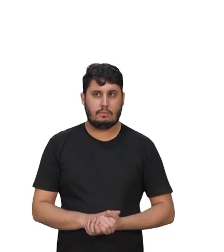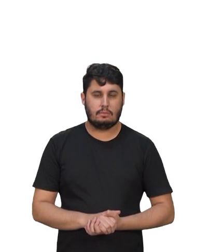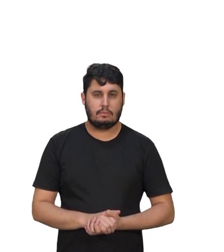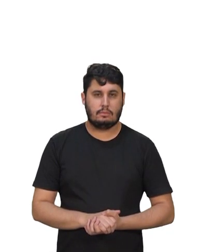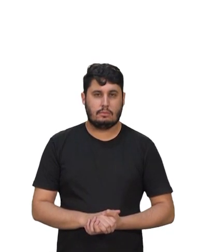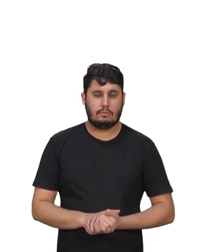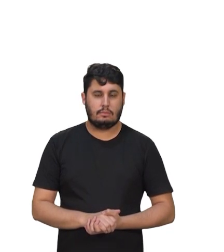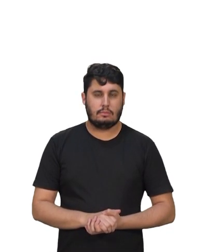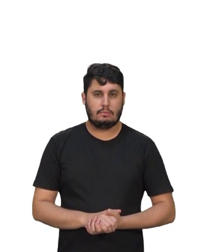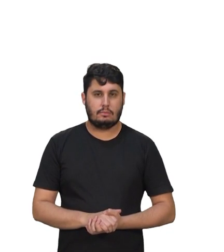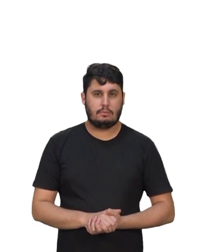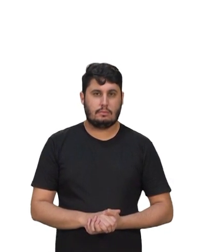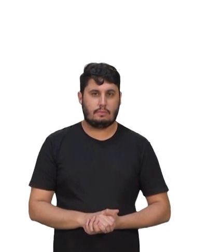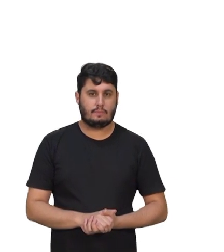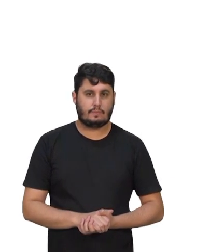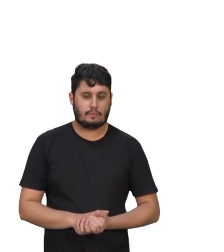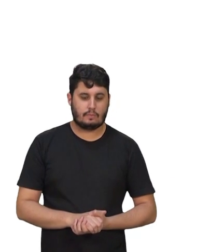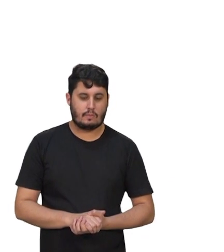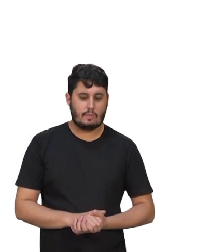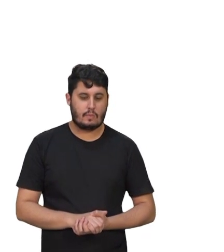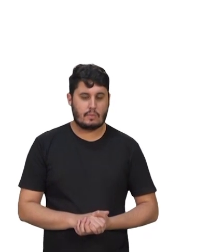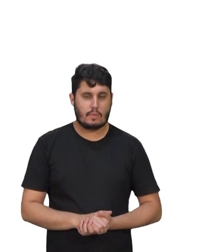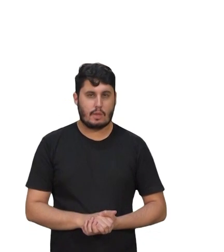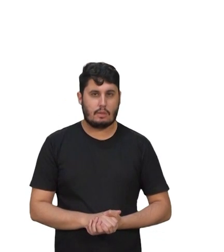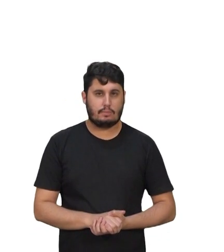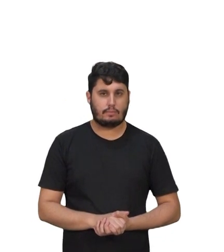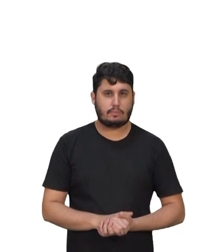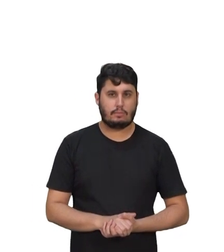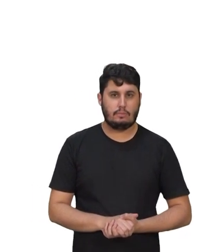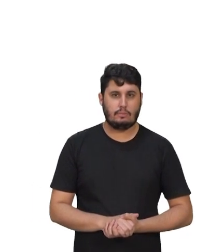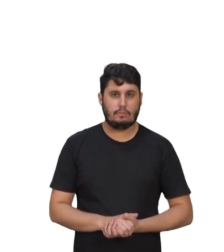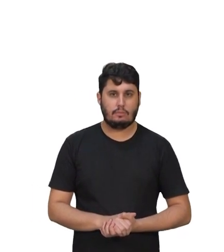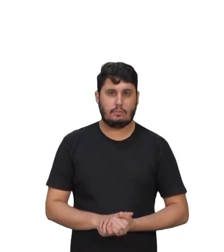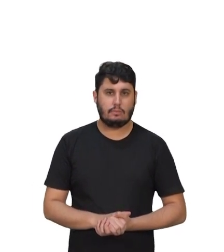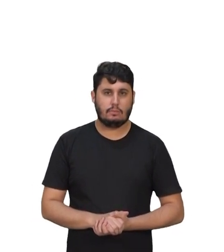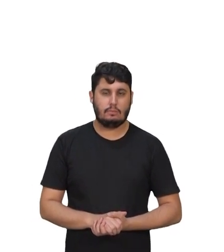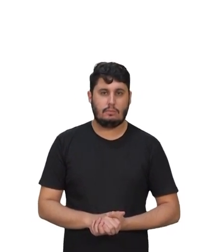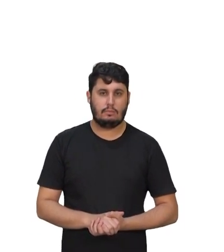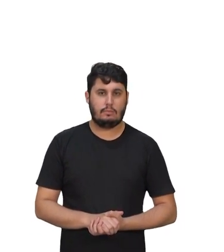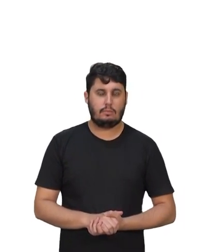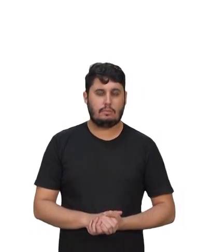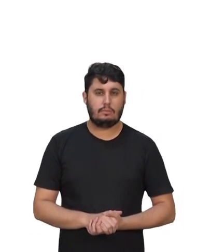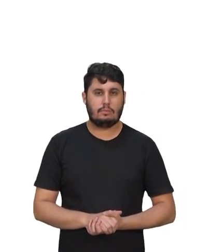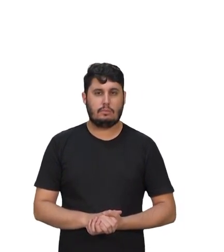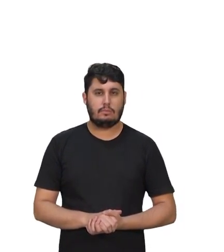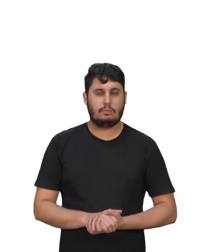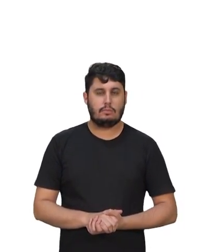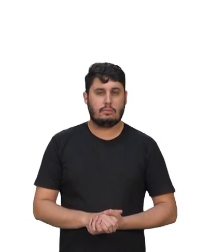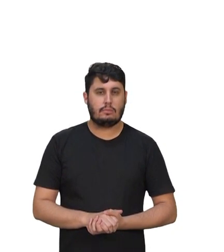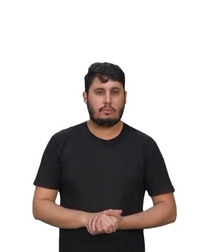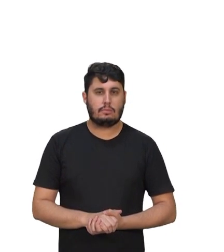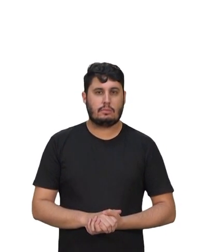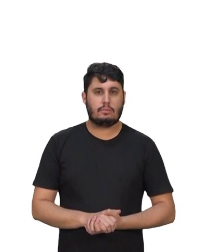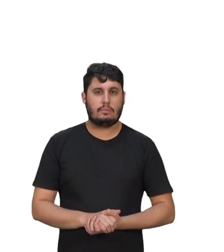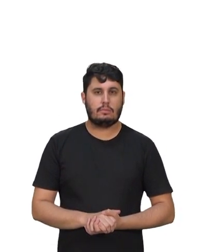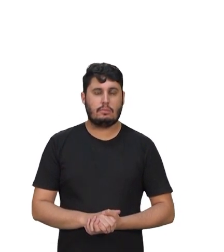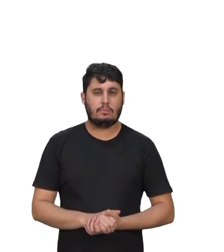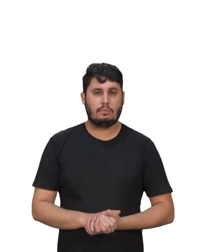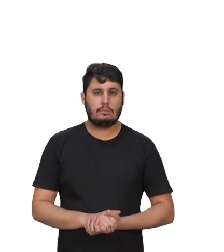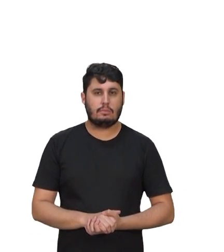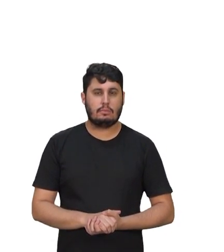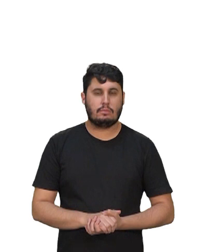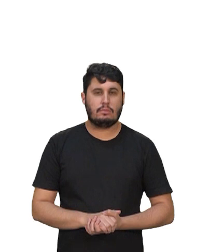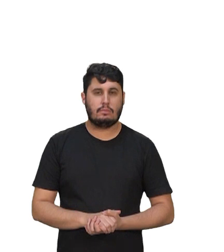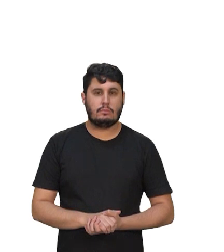Carlos Canales, presidente da Canatur, señaló que la ciudadela tiene capacidad para recibir más visitantes que en la actualidad,